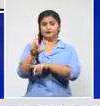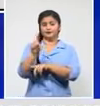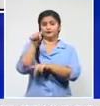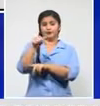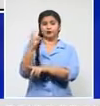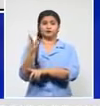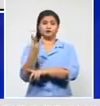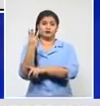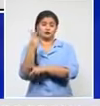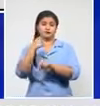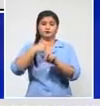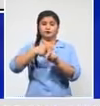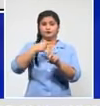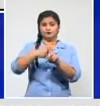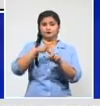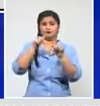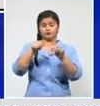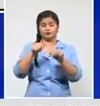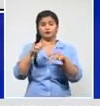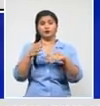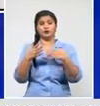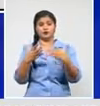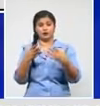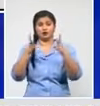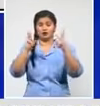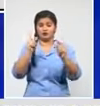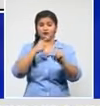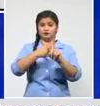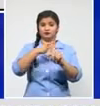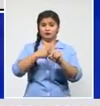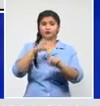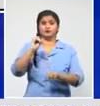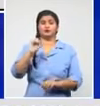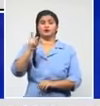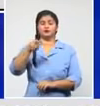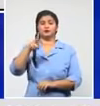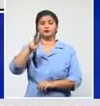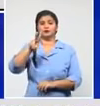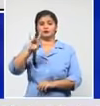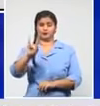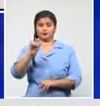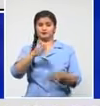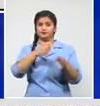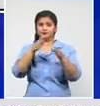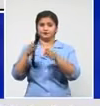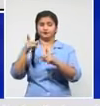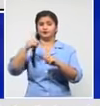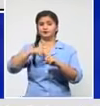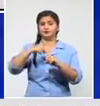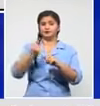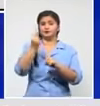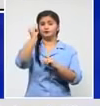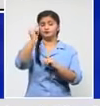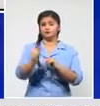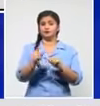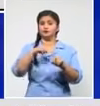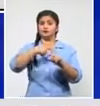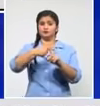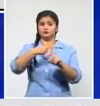diagnosticado, la tasa es de 0,29 y en Las Tunas, con el caso que se diagnosticó, es